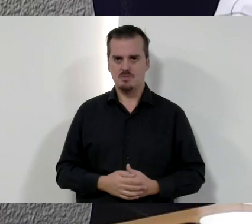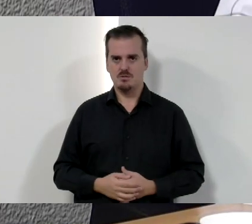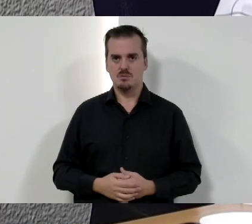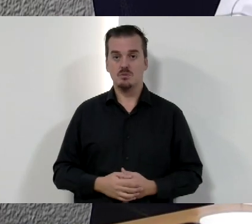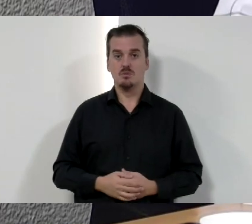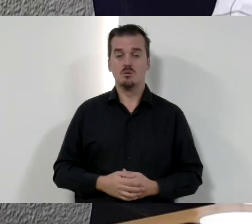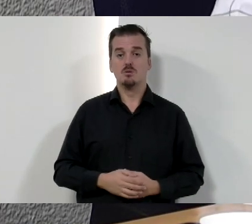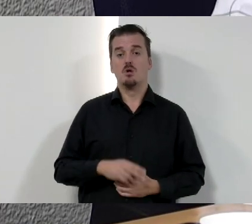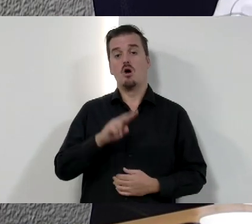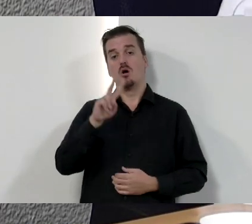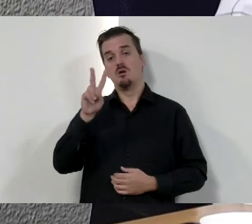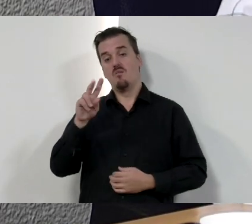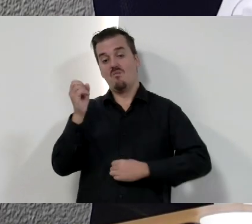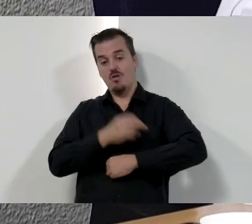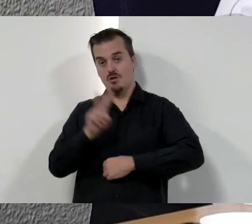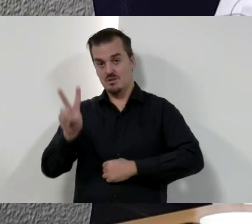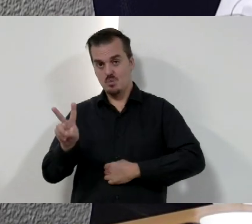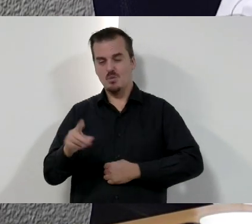segundo fondo de